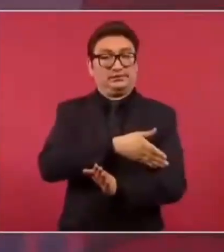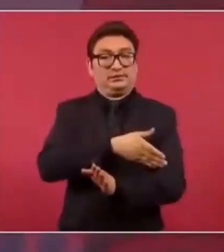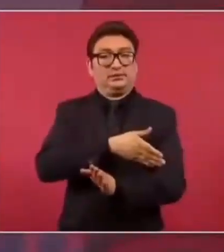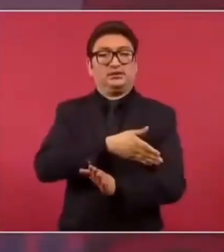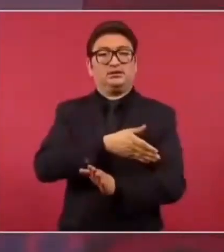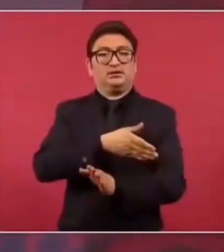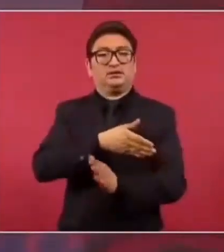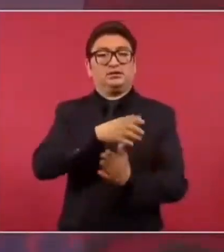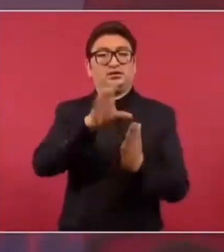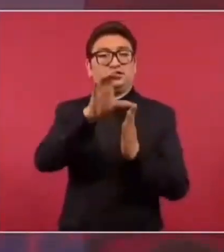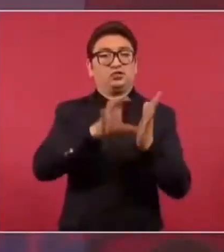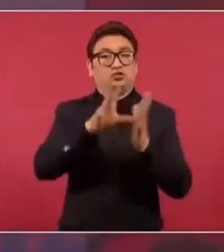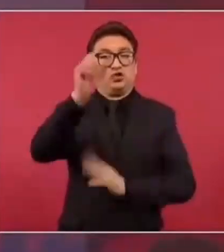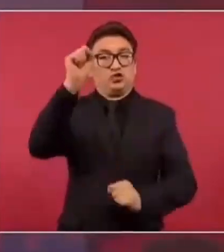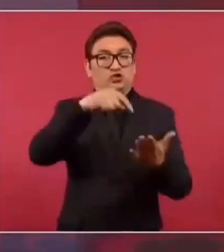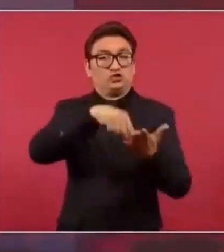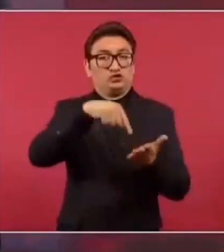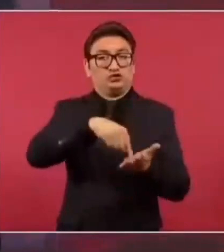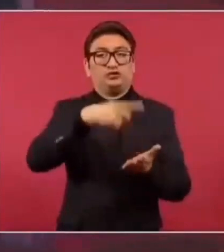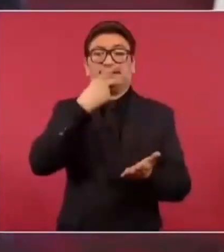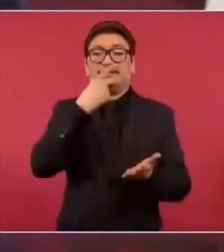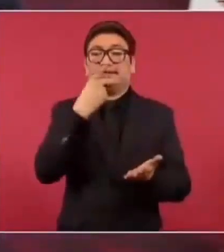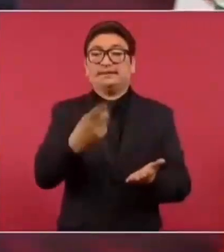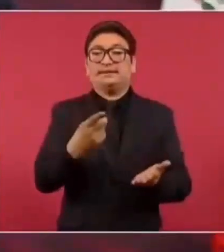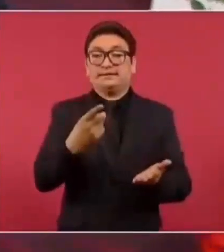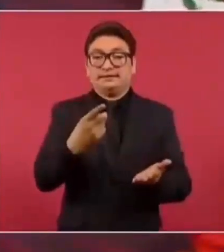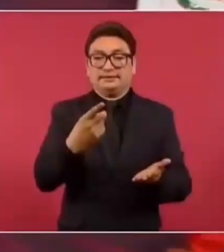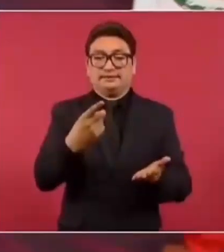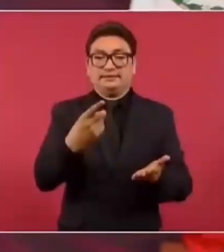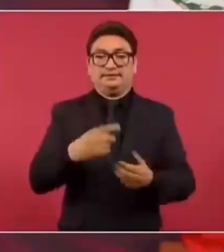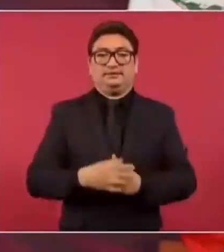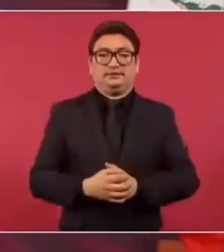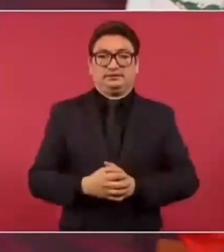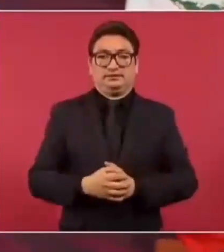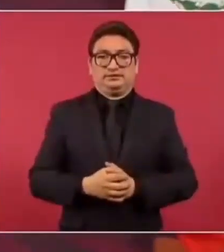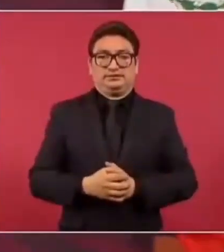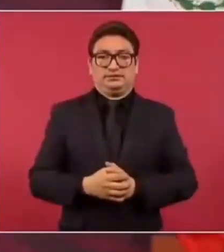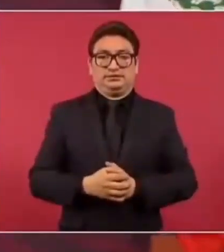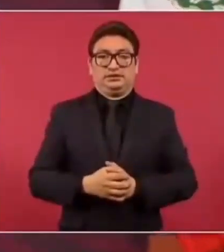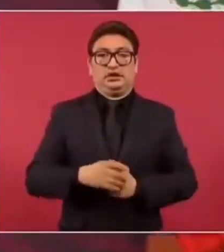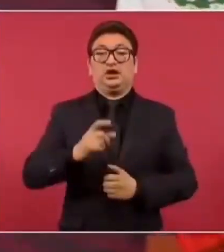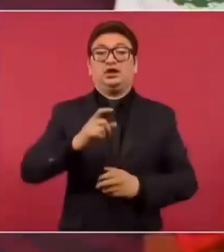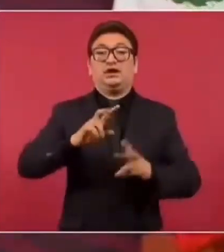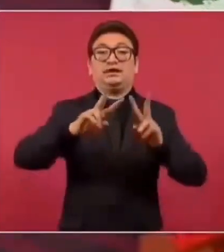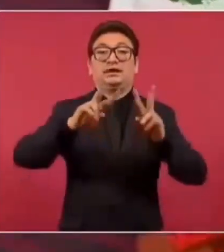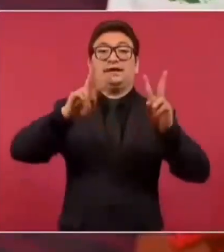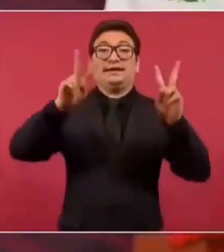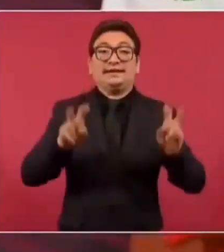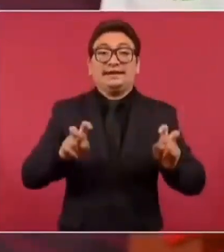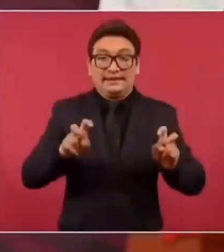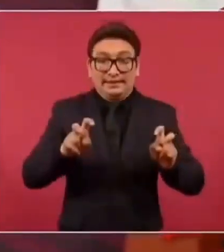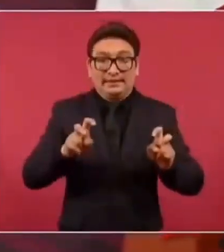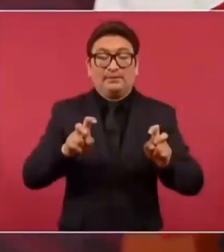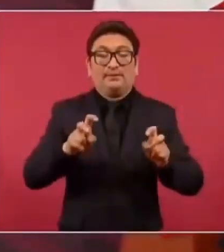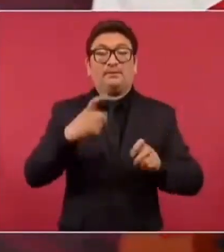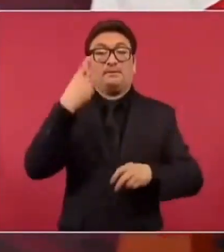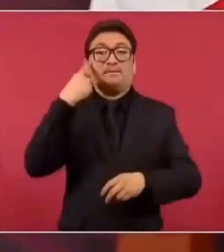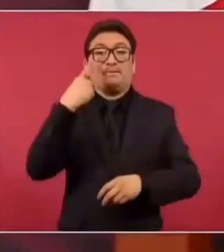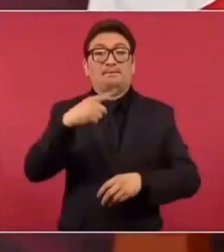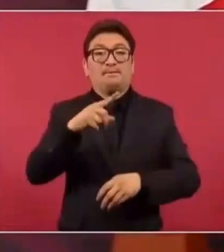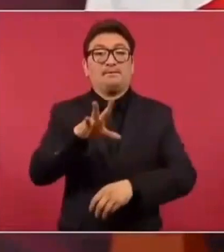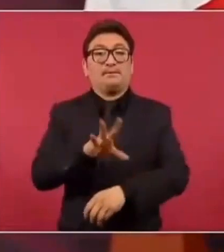en la Constitución se establecía que la generación de energía eléctrica,